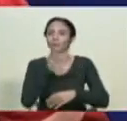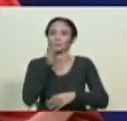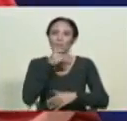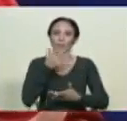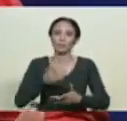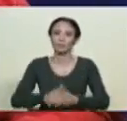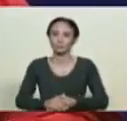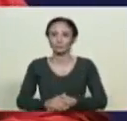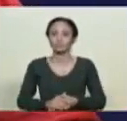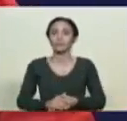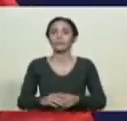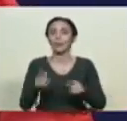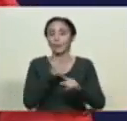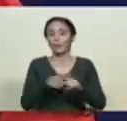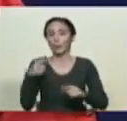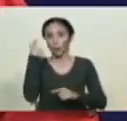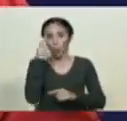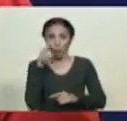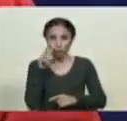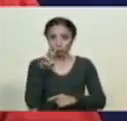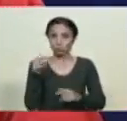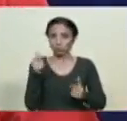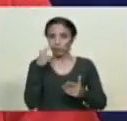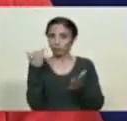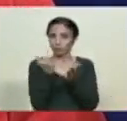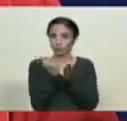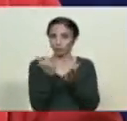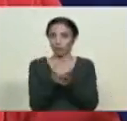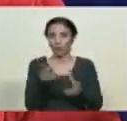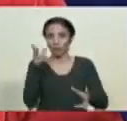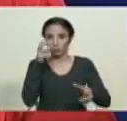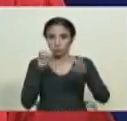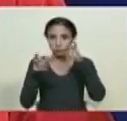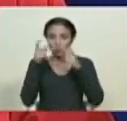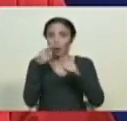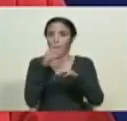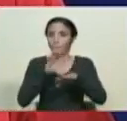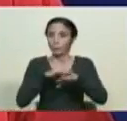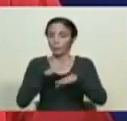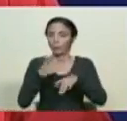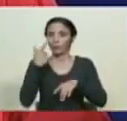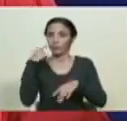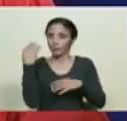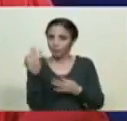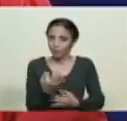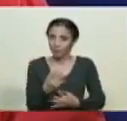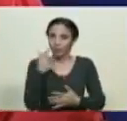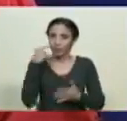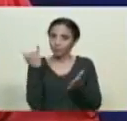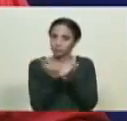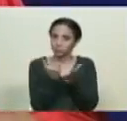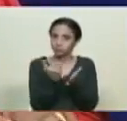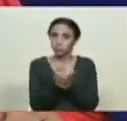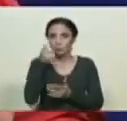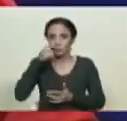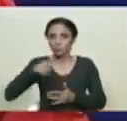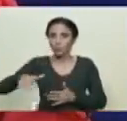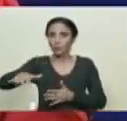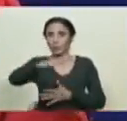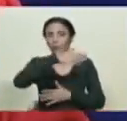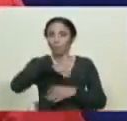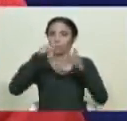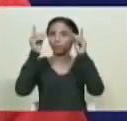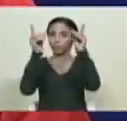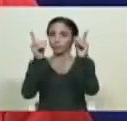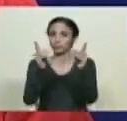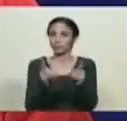ahí está, pues, el que tenga ojos que vea, el que tenga oídos que escuche, pero esto es una realidad. Y en los pueblos, lo grande de esto es